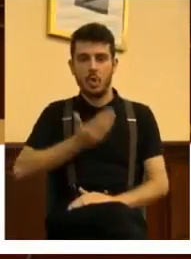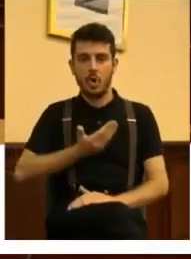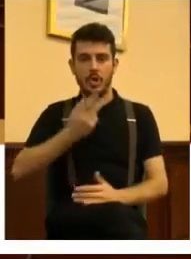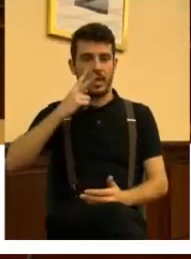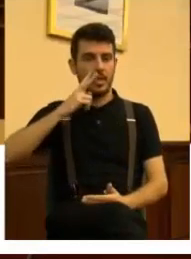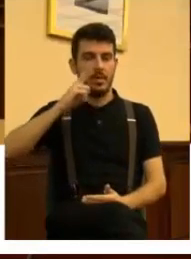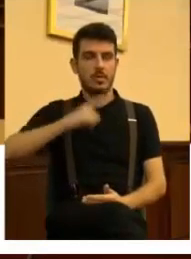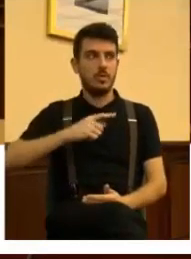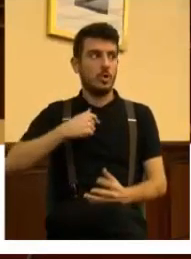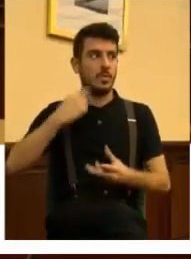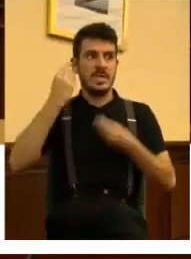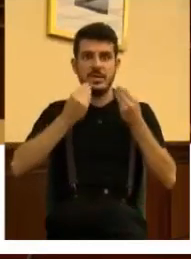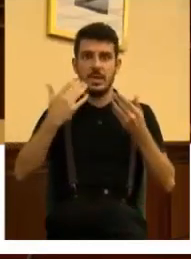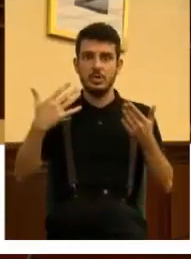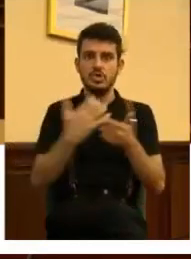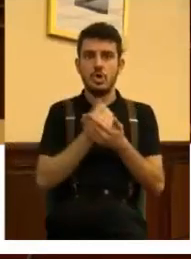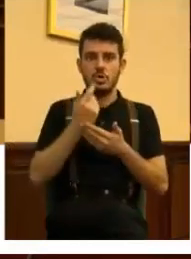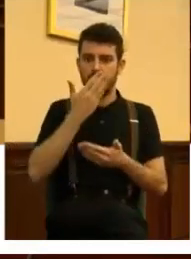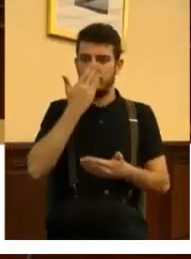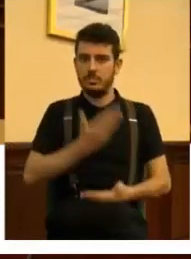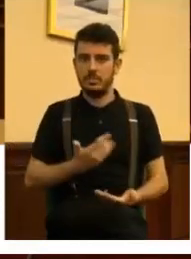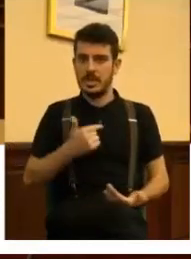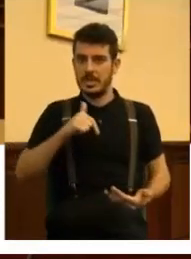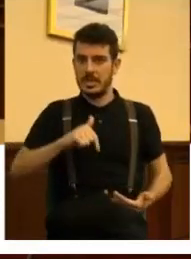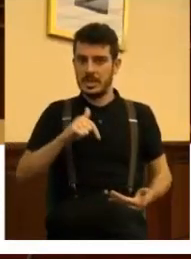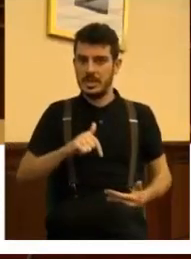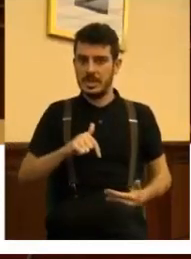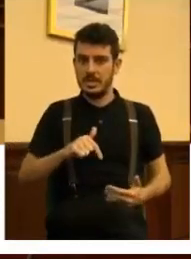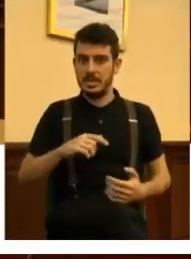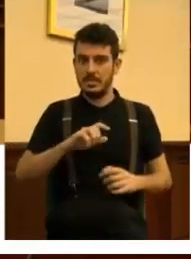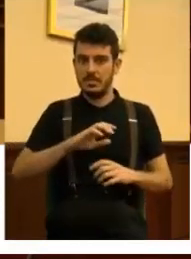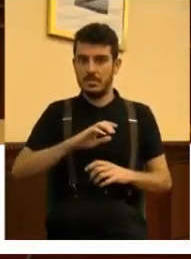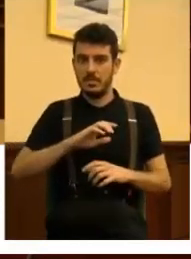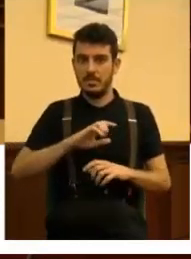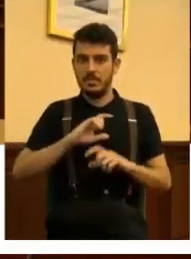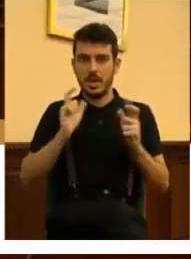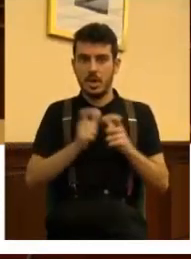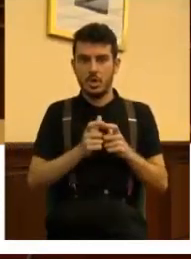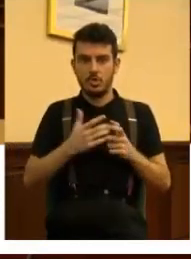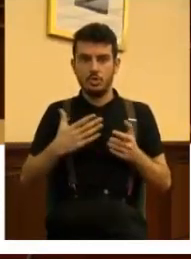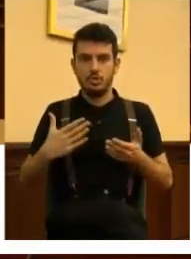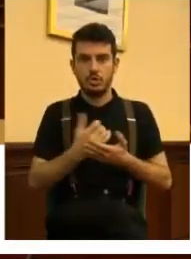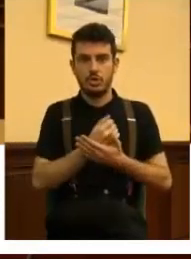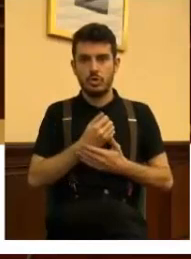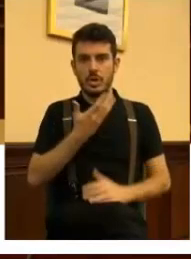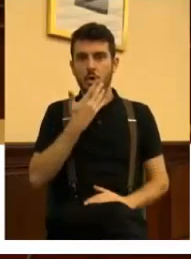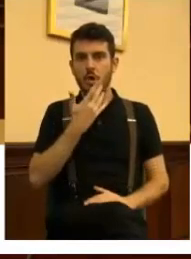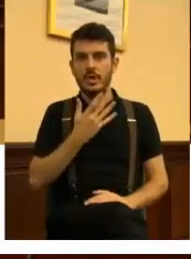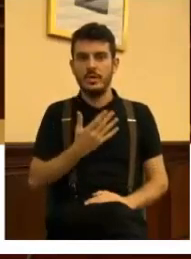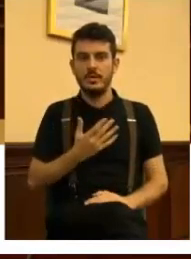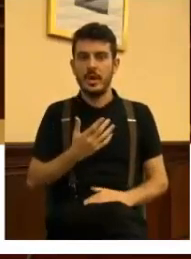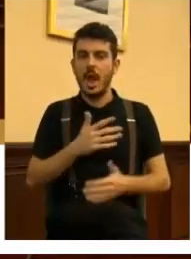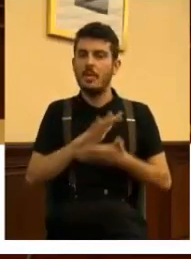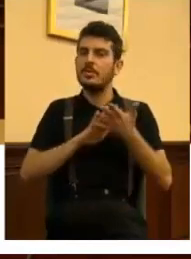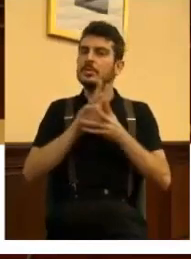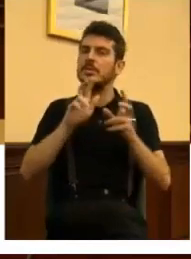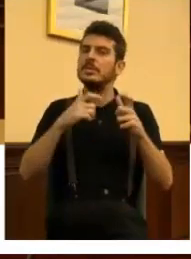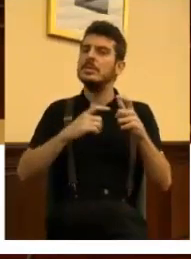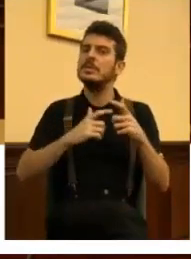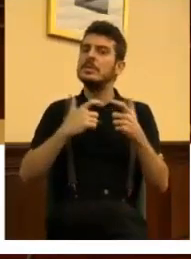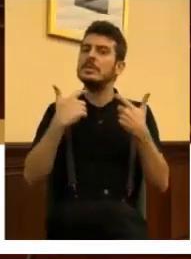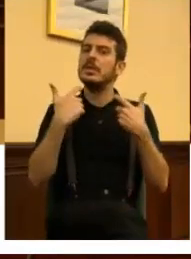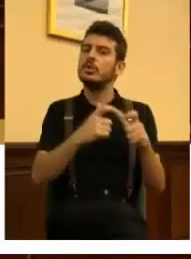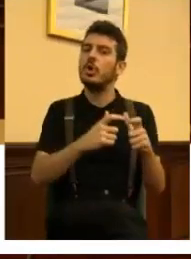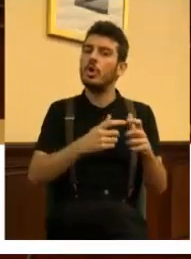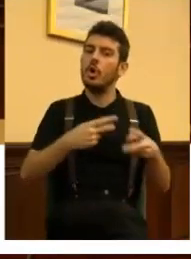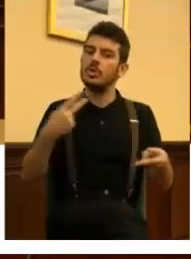yo pensaba que íbamos a reconocer todos aquí en este pleno, hablando del sector de la hostelería, dice,